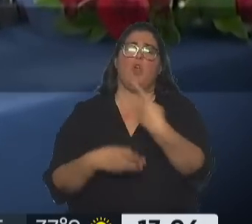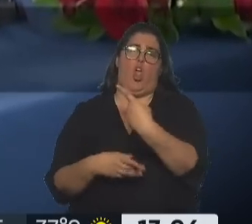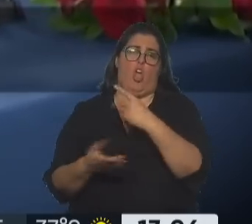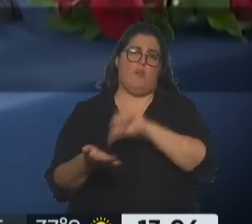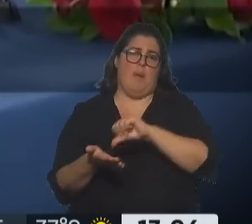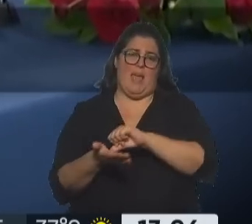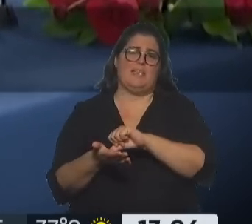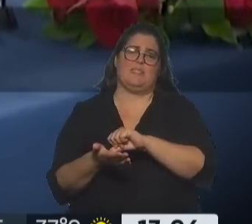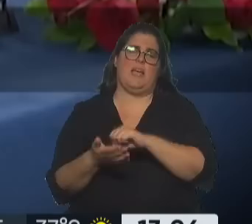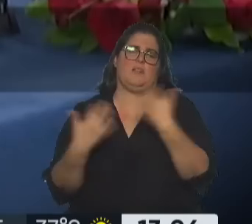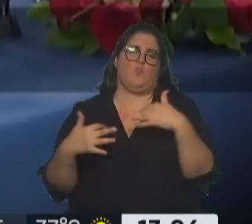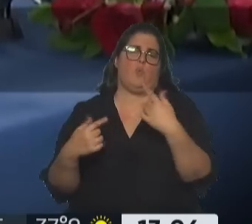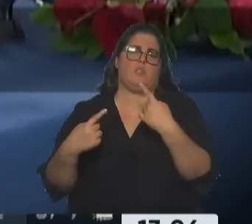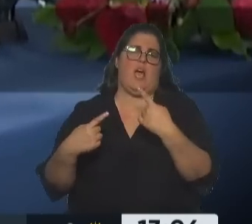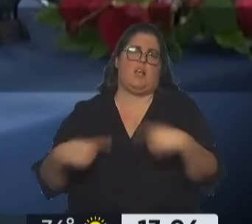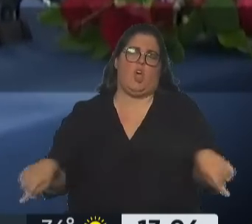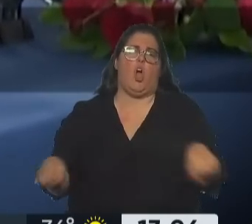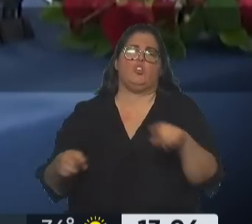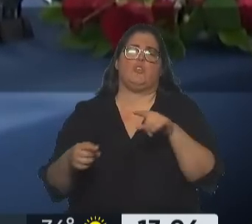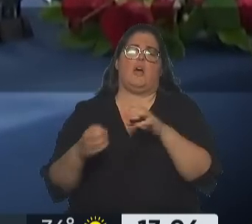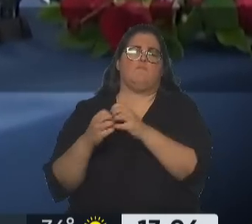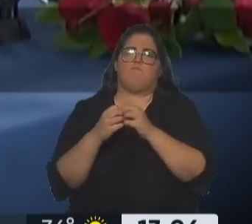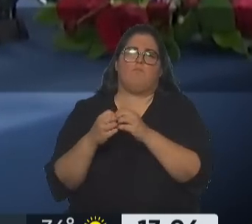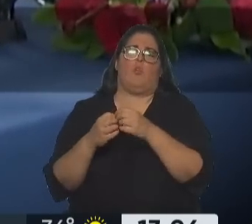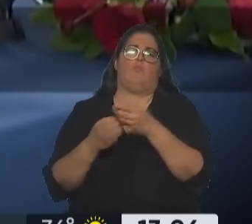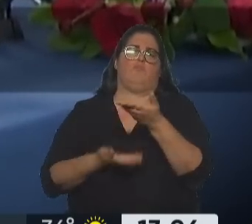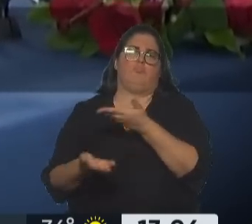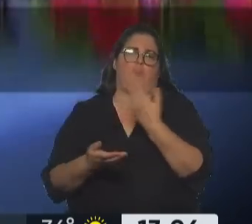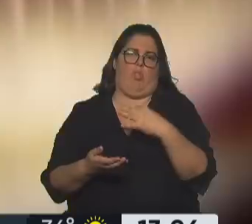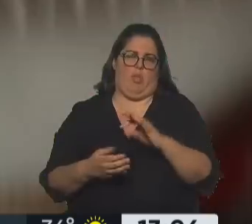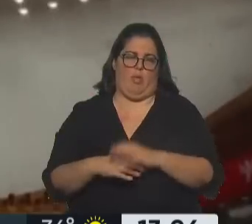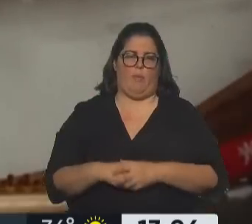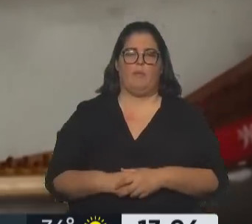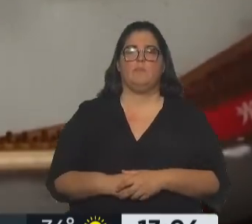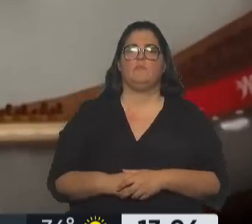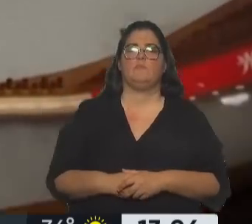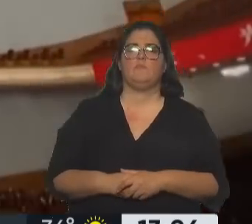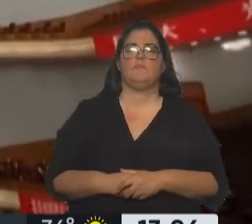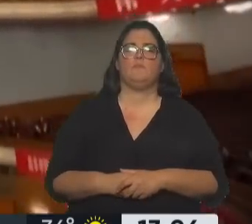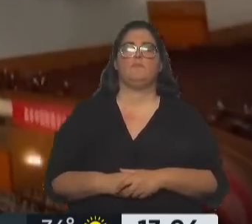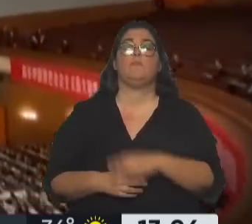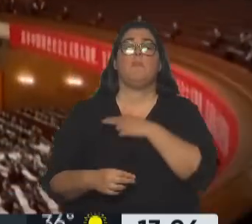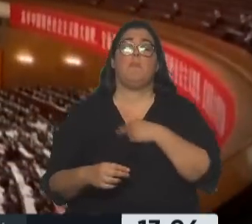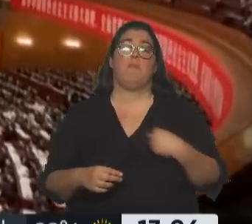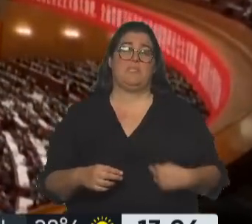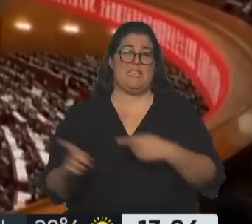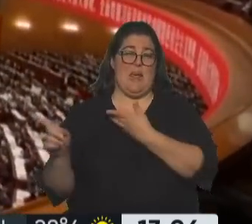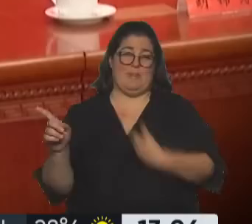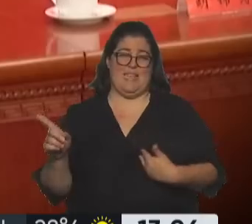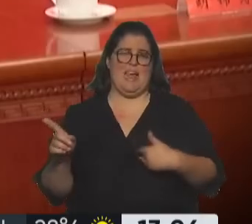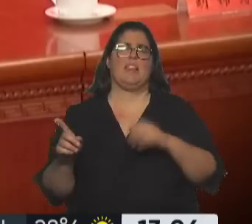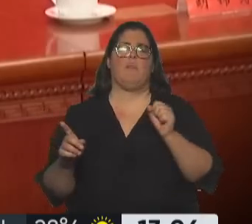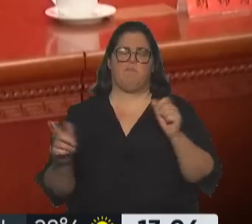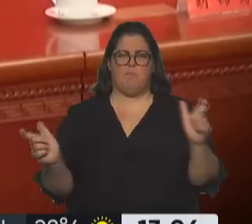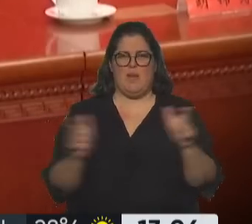have so much that we have an opportunity to deal with. Xi Jinping se reunió con el estadounidense